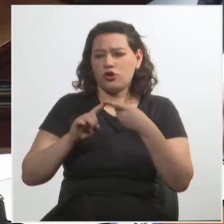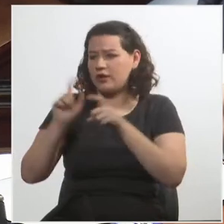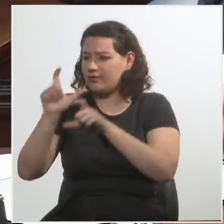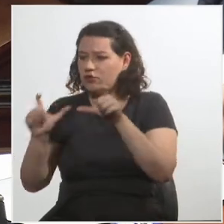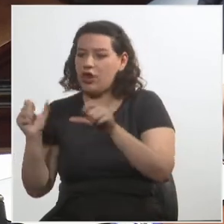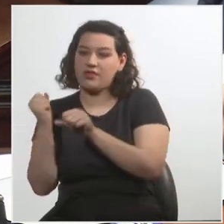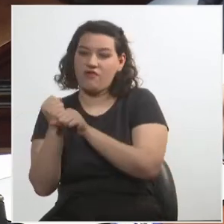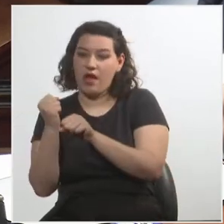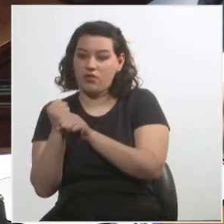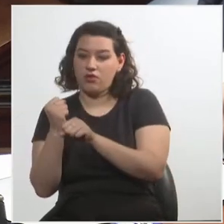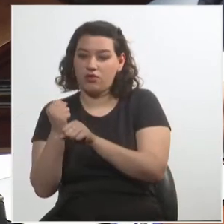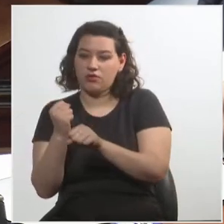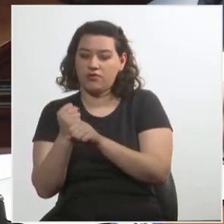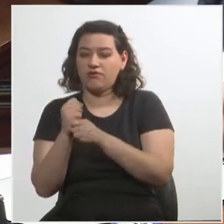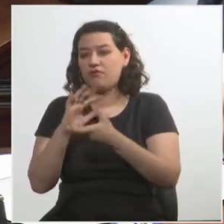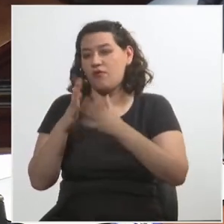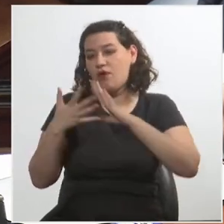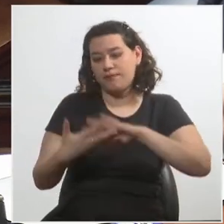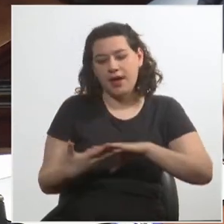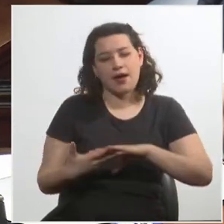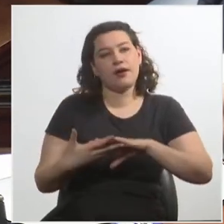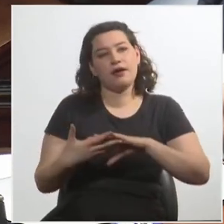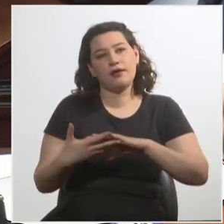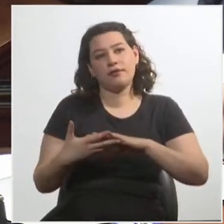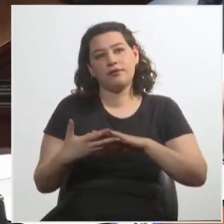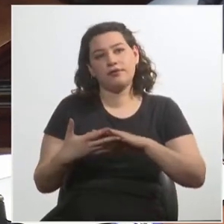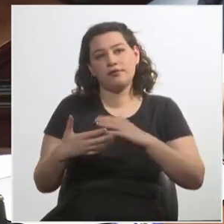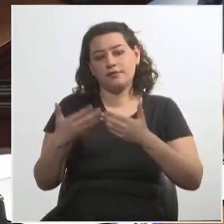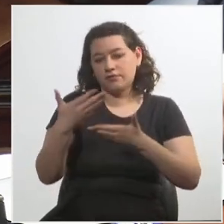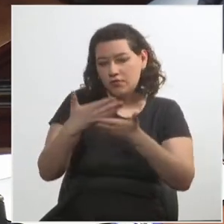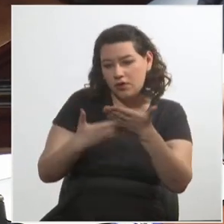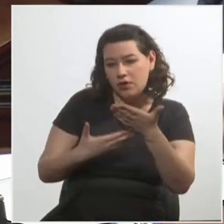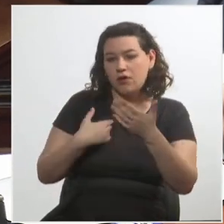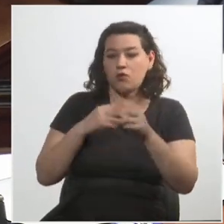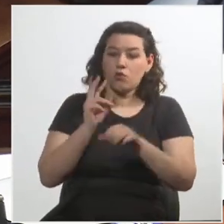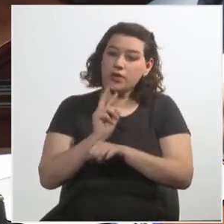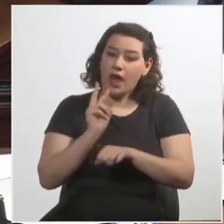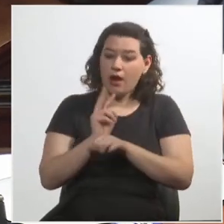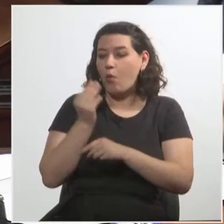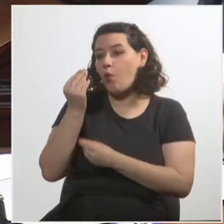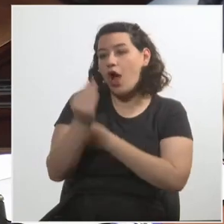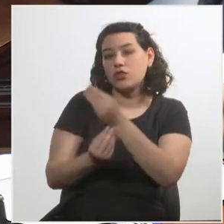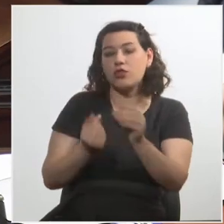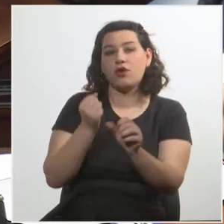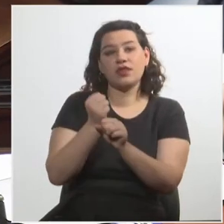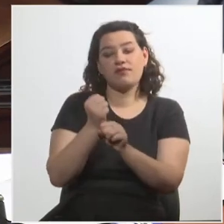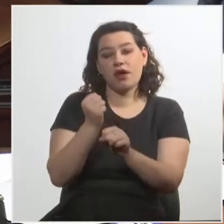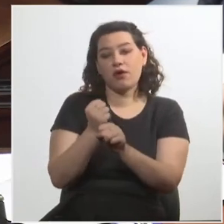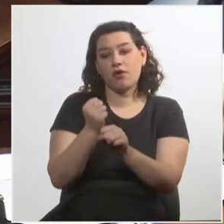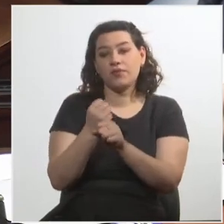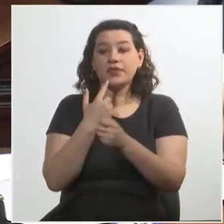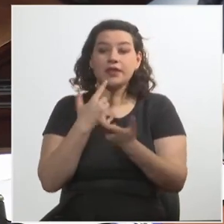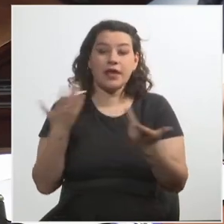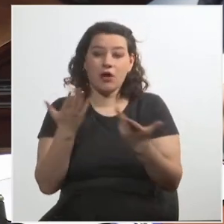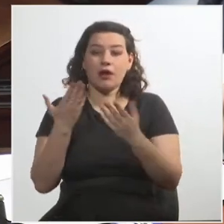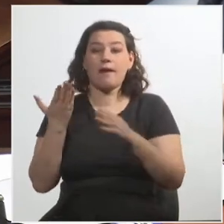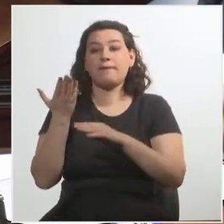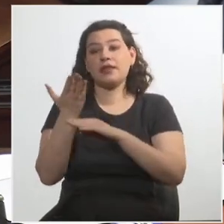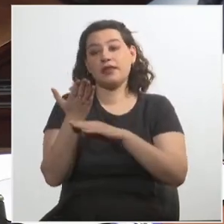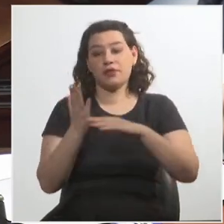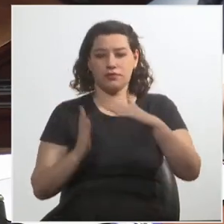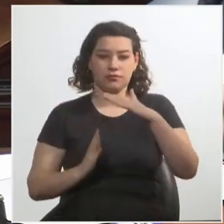de sacramentos sobre la protección de los puestos de trabajo y ahora Estamos en condiciones de pedir un cuarto